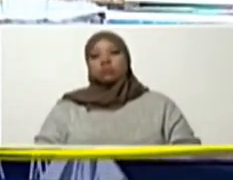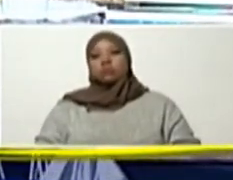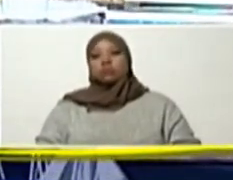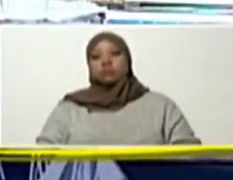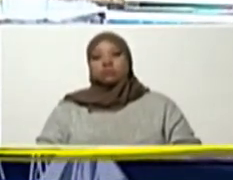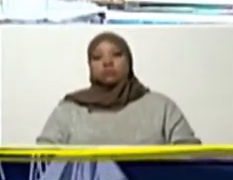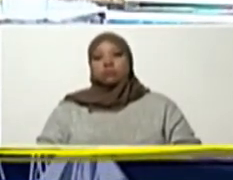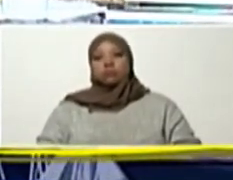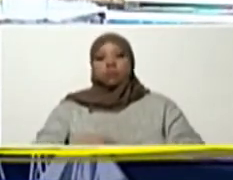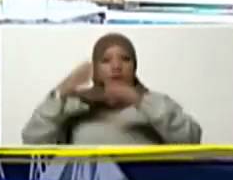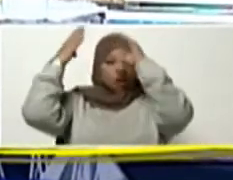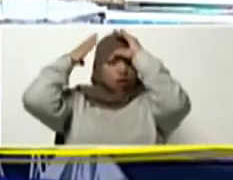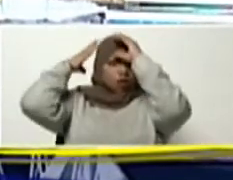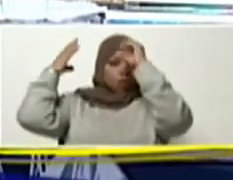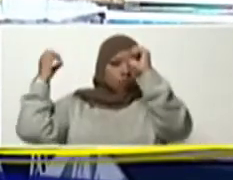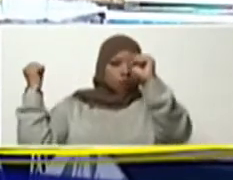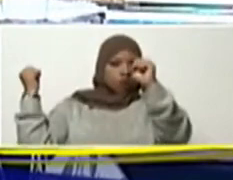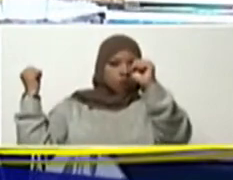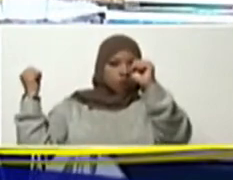los embajadores,